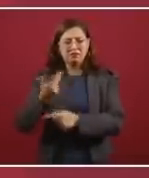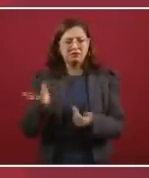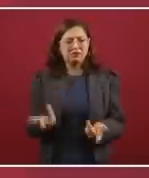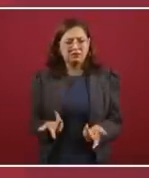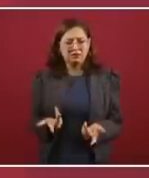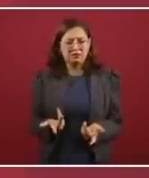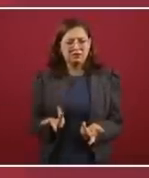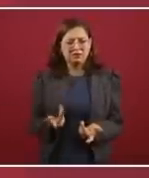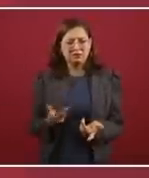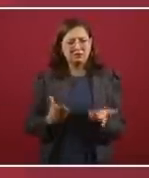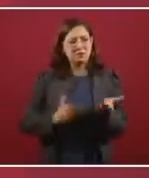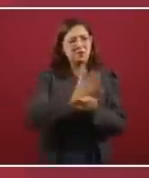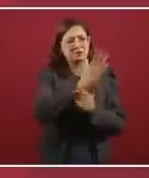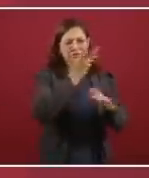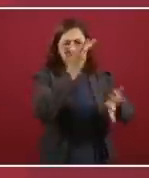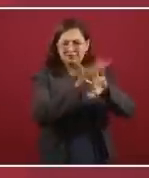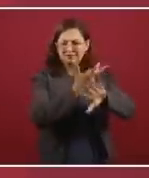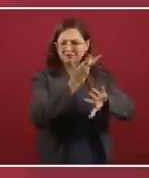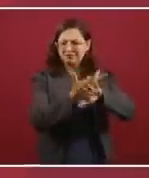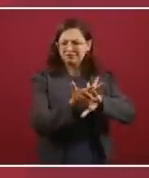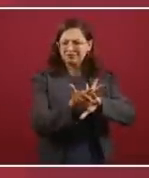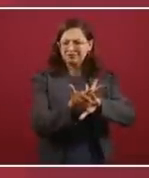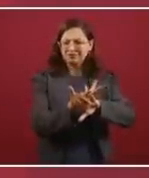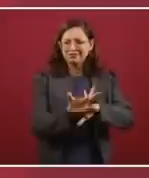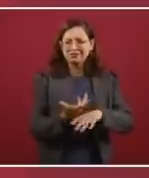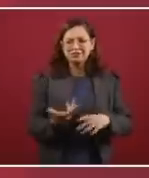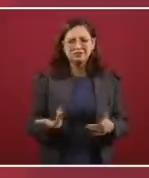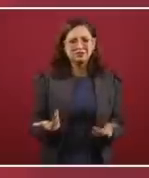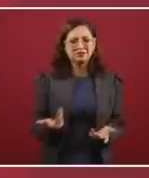Eso significa. Y eso implica un tratado.